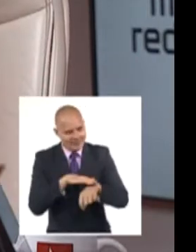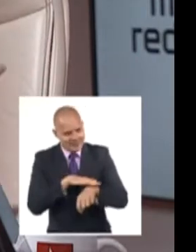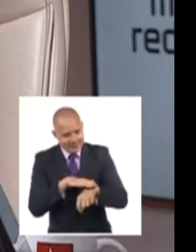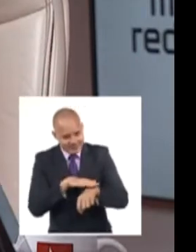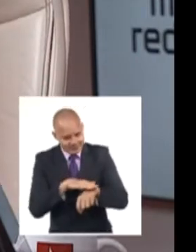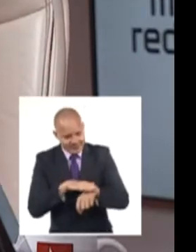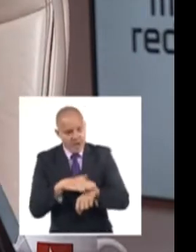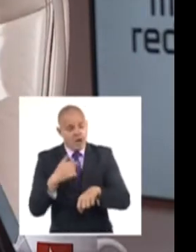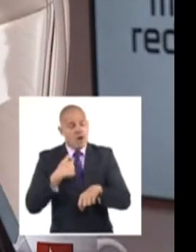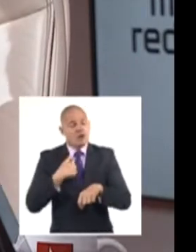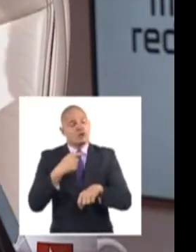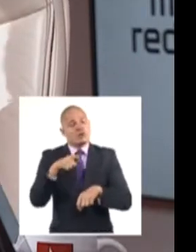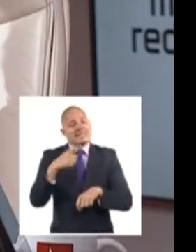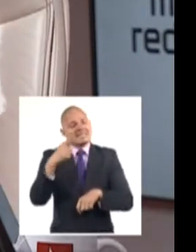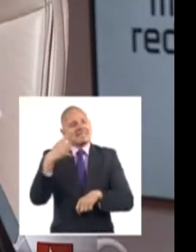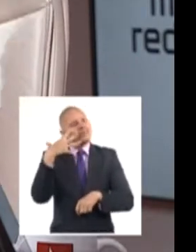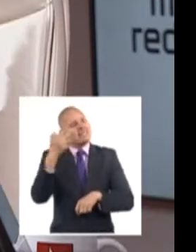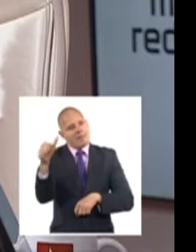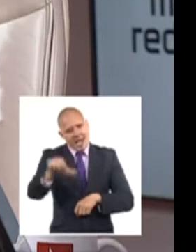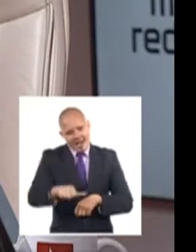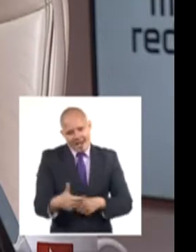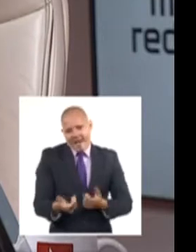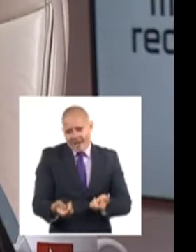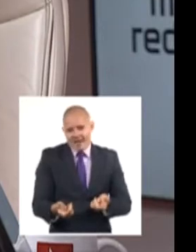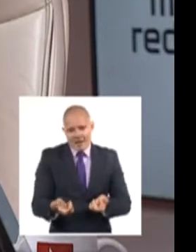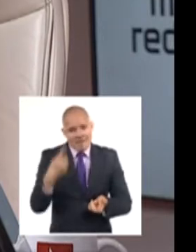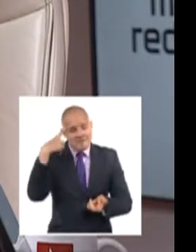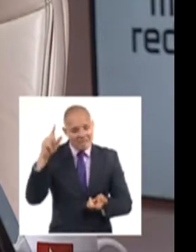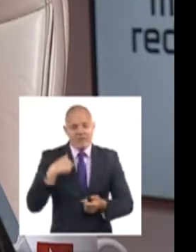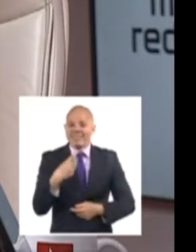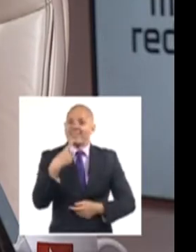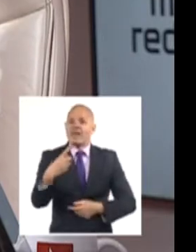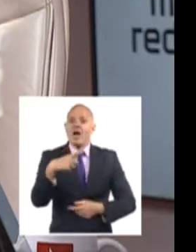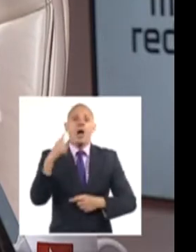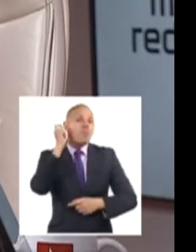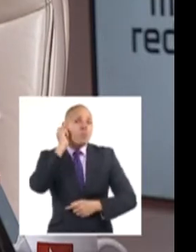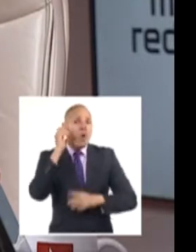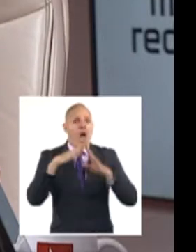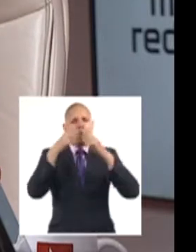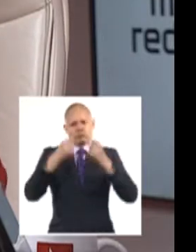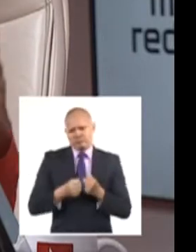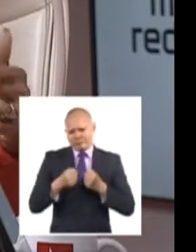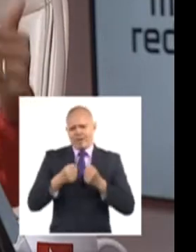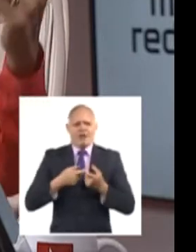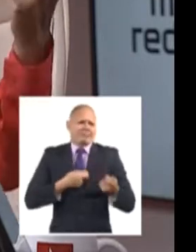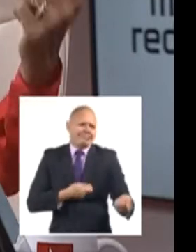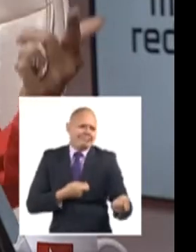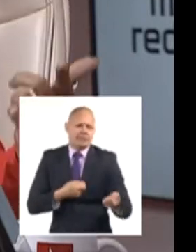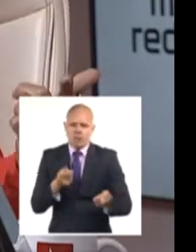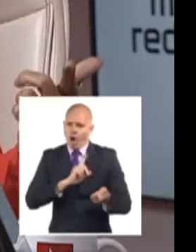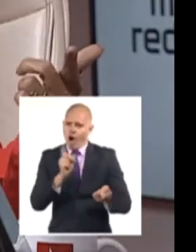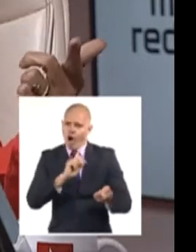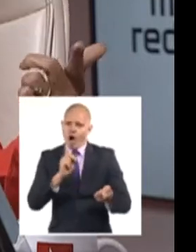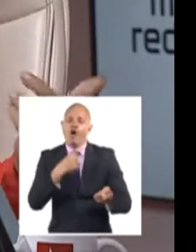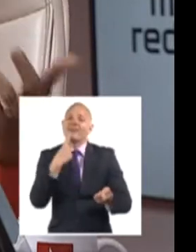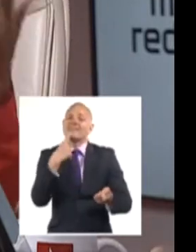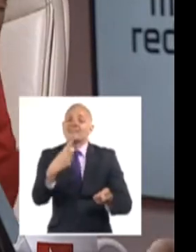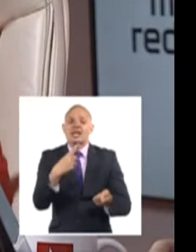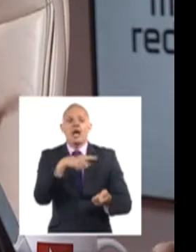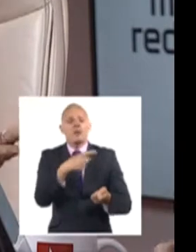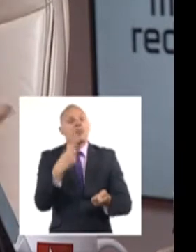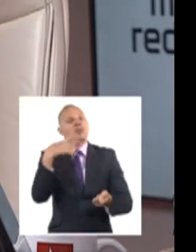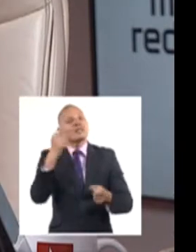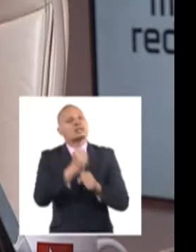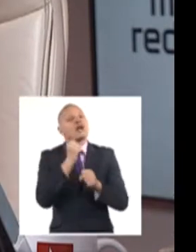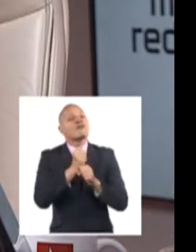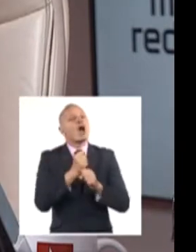confirmar a las mujeres a las casas en fin sin embargo esto ha atrapado con este discurso además en contra de la corrupción y es